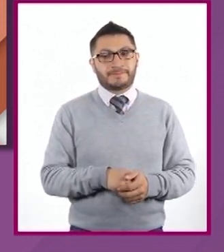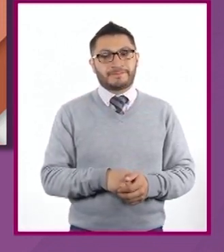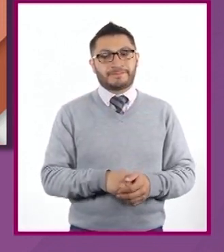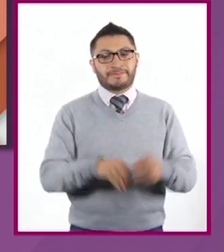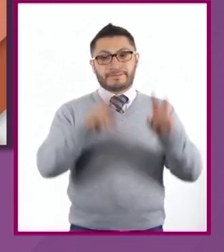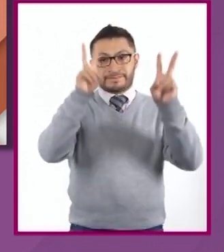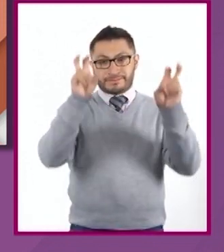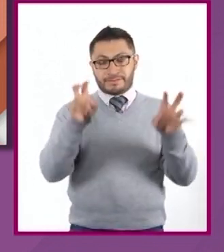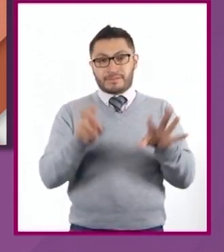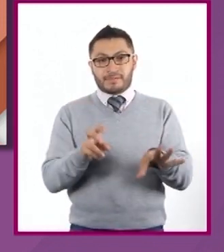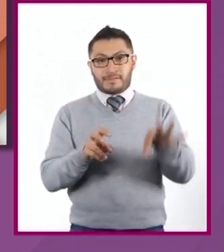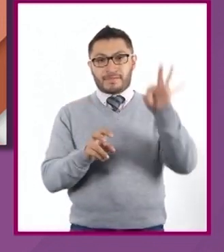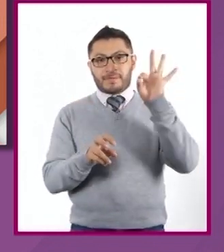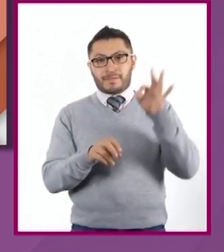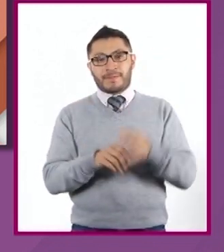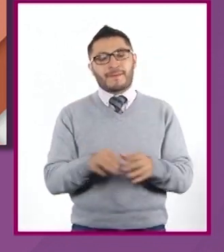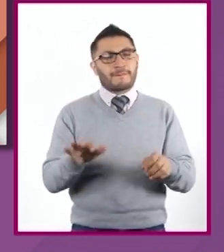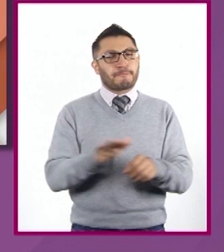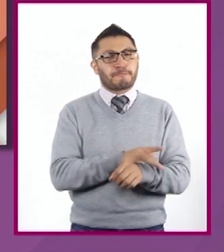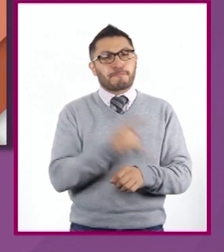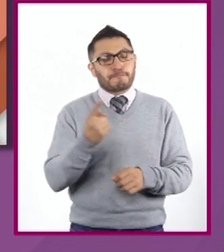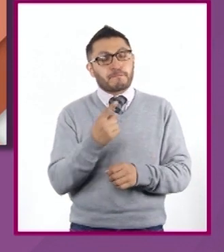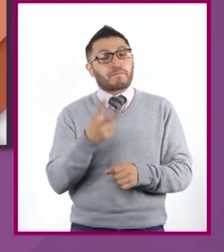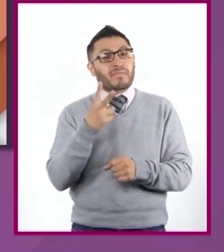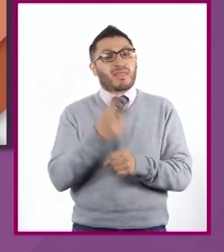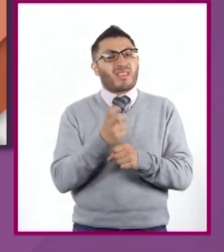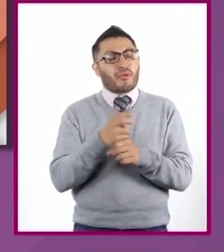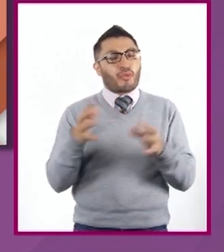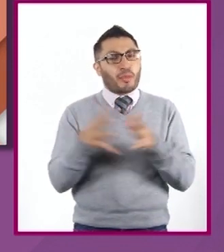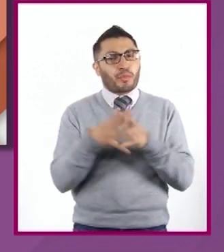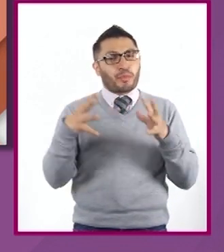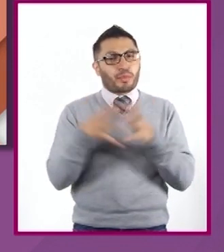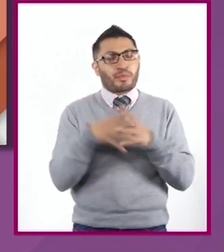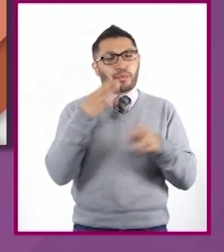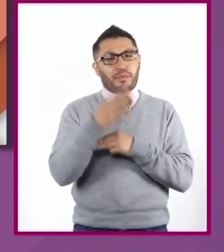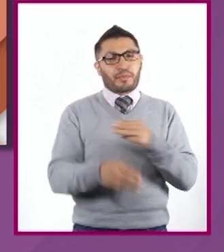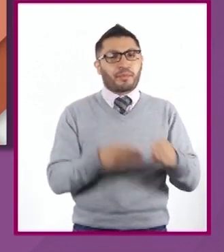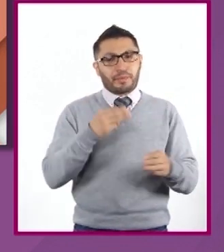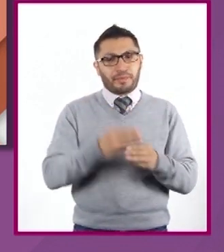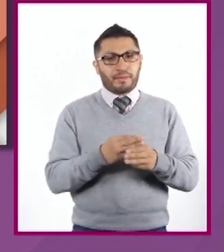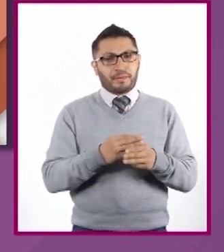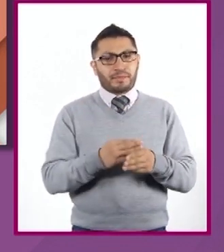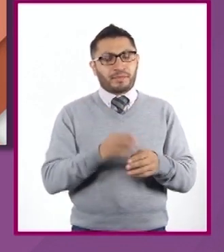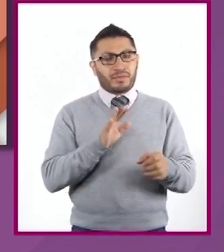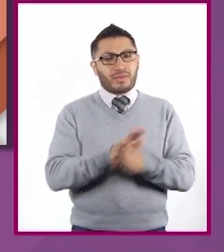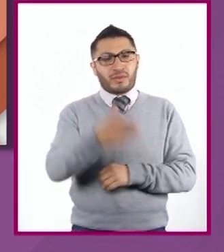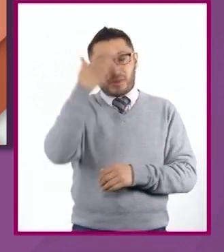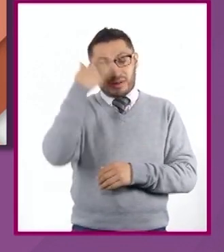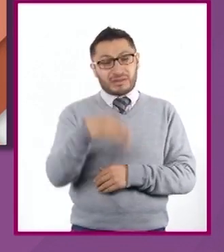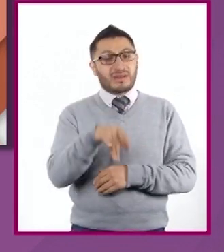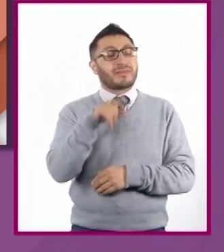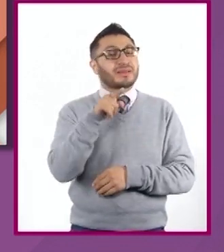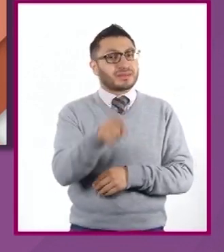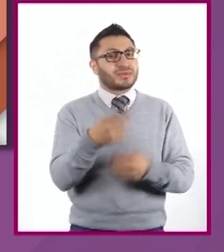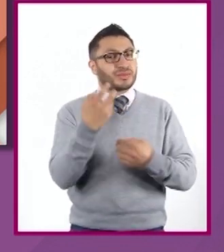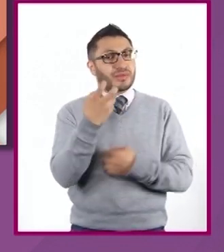Tema elegido. ¿Por qué se dio la Segunda Guerra Mundial? ¿Qué sabes acerca del tema?